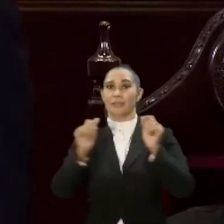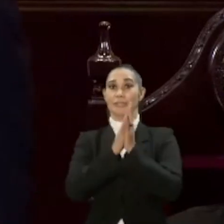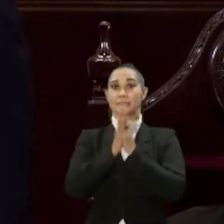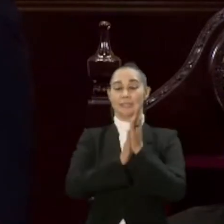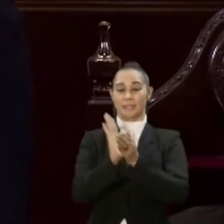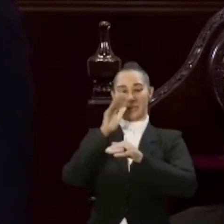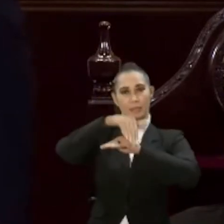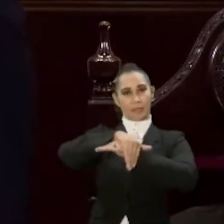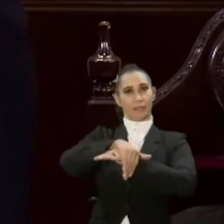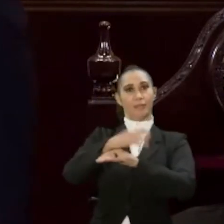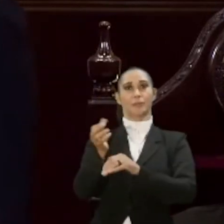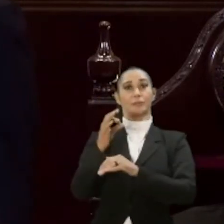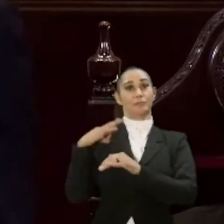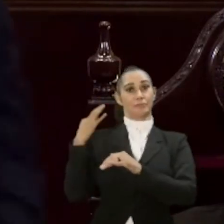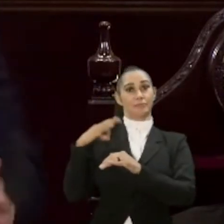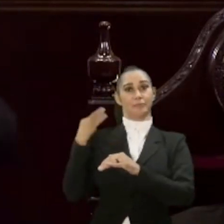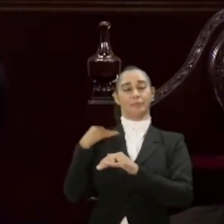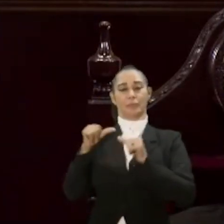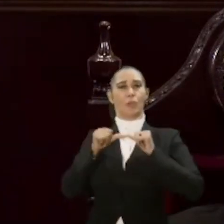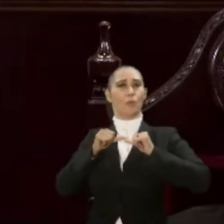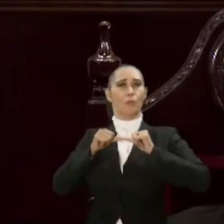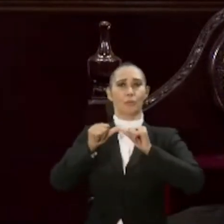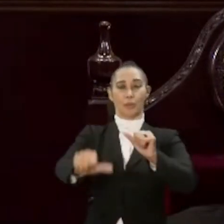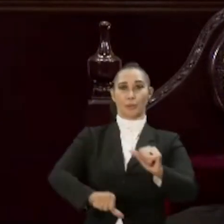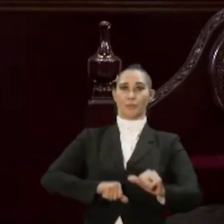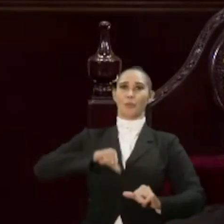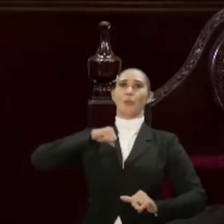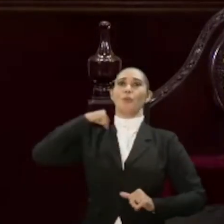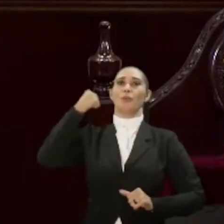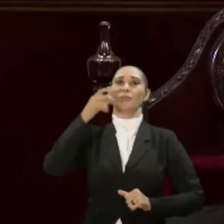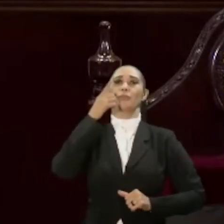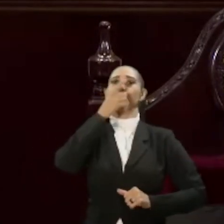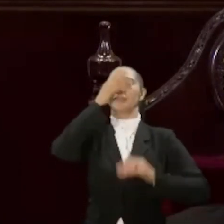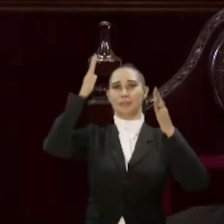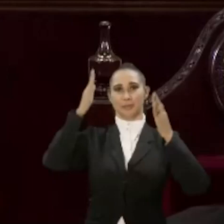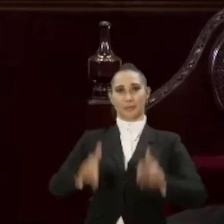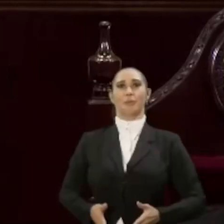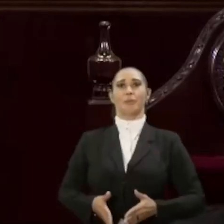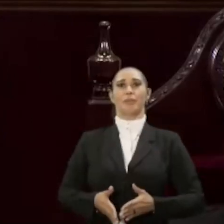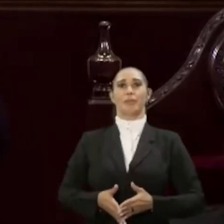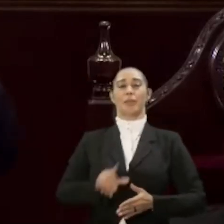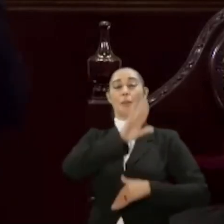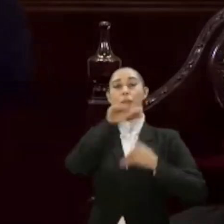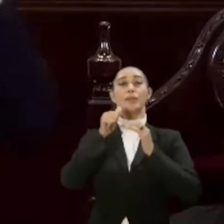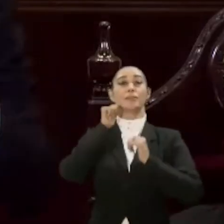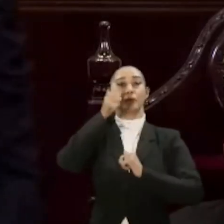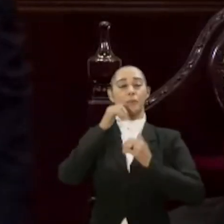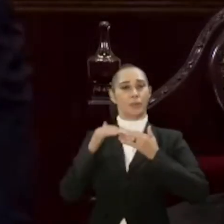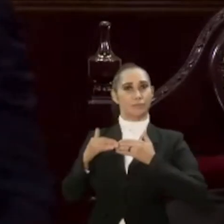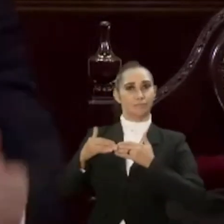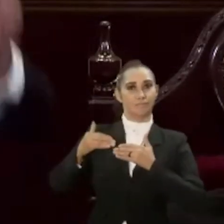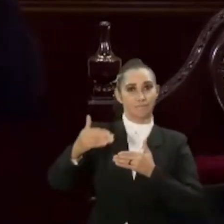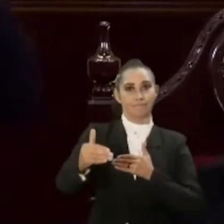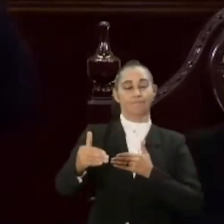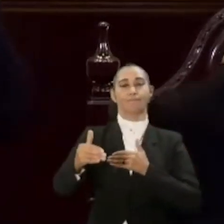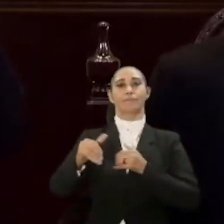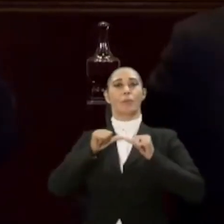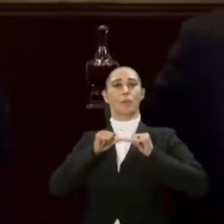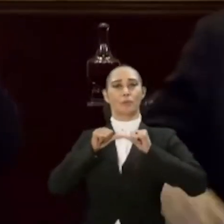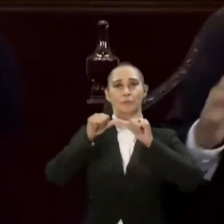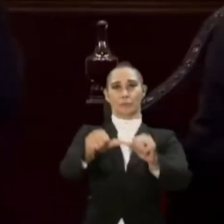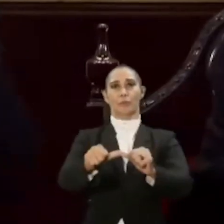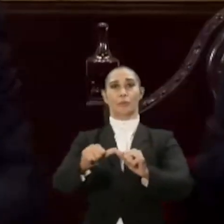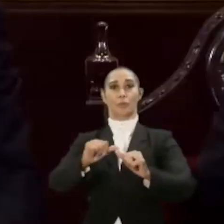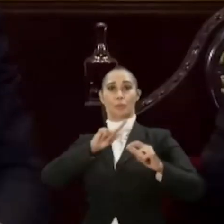encendida esa noche gloriosa de febrero. Continuemos orgullosos de ser dominicanos, porque cada día avanzamos. Continuemos